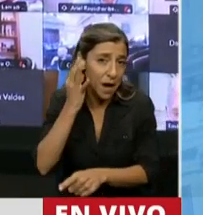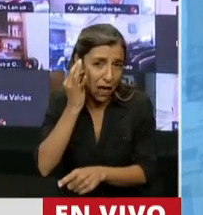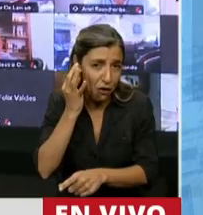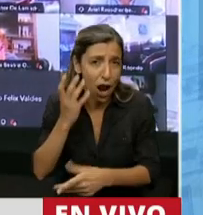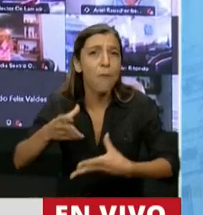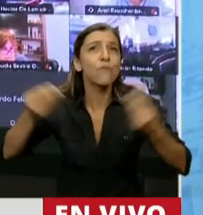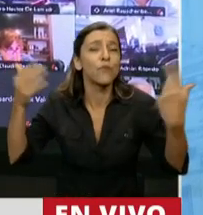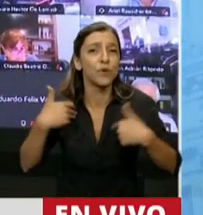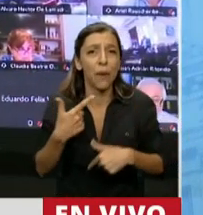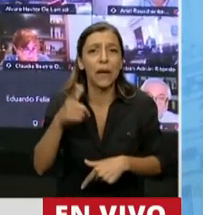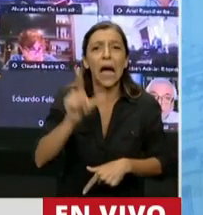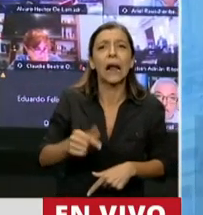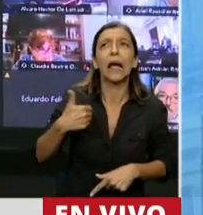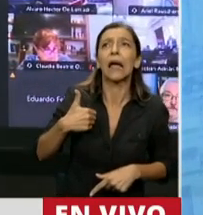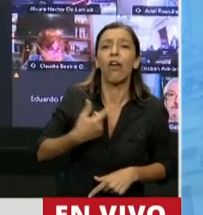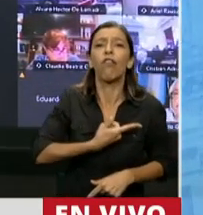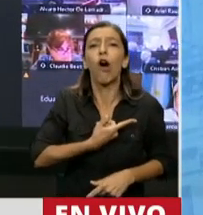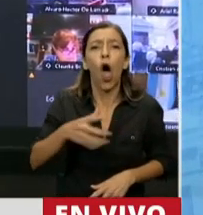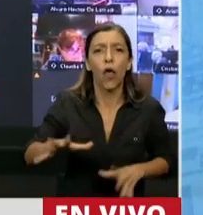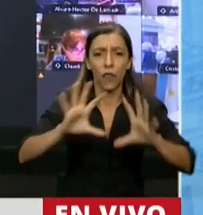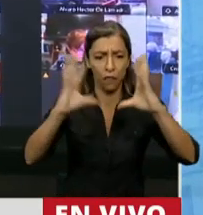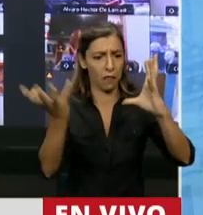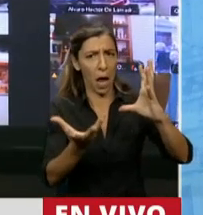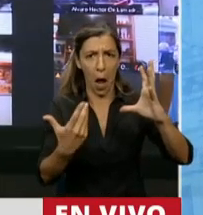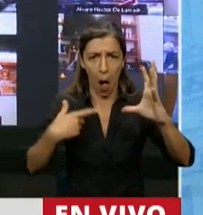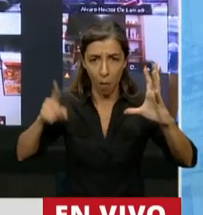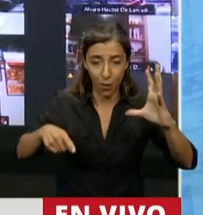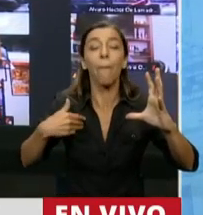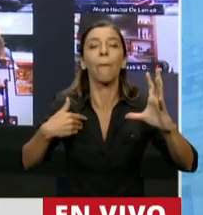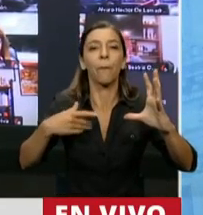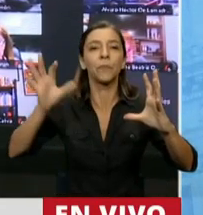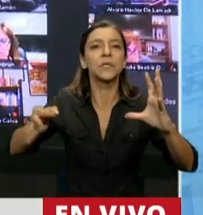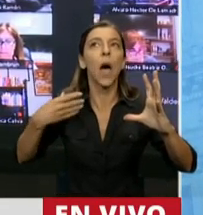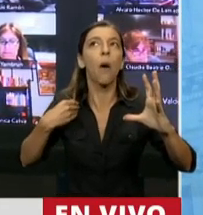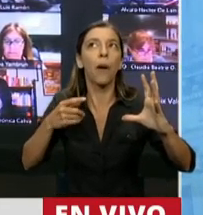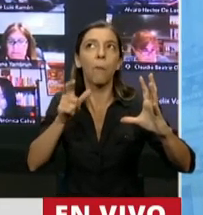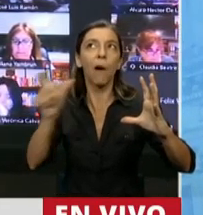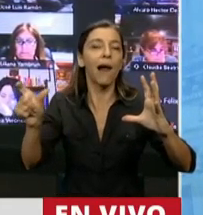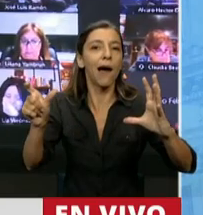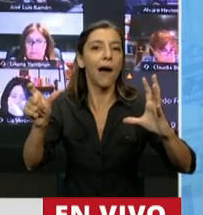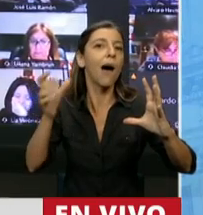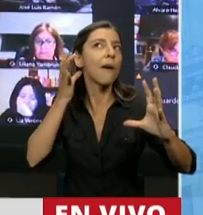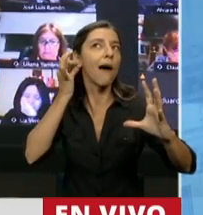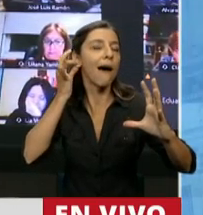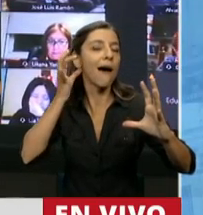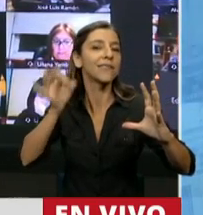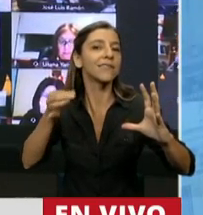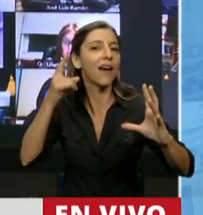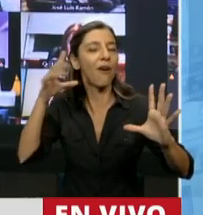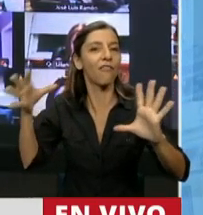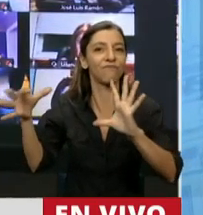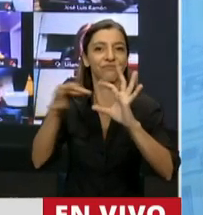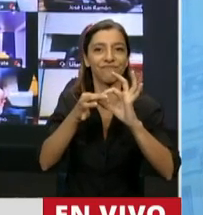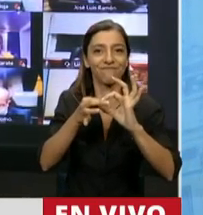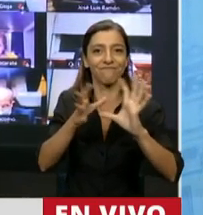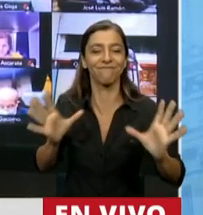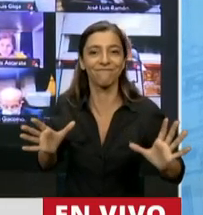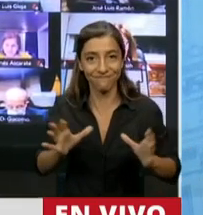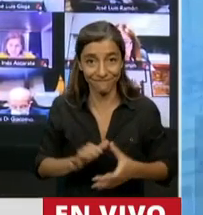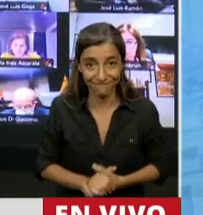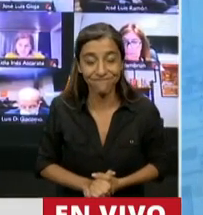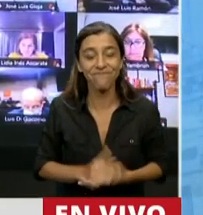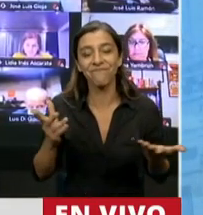al mencionar la palabra Argentina, automáticamente dice Maradona. Entonces, nos parece que es